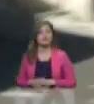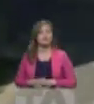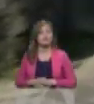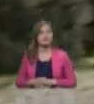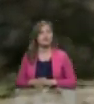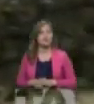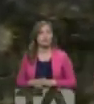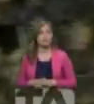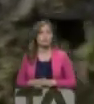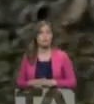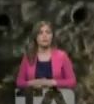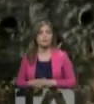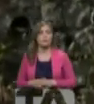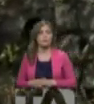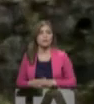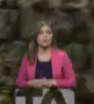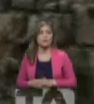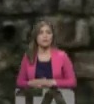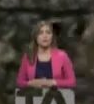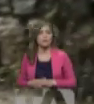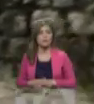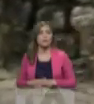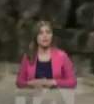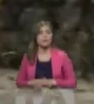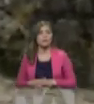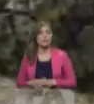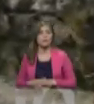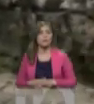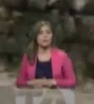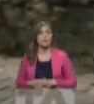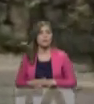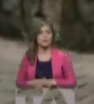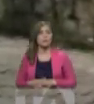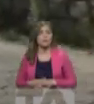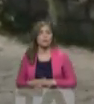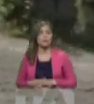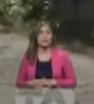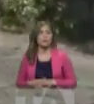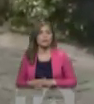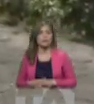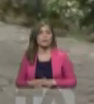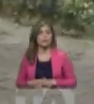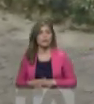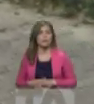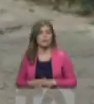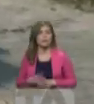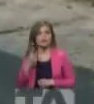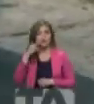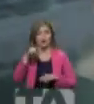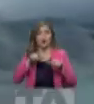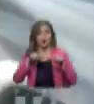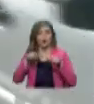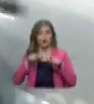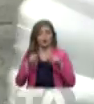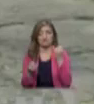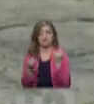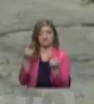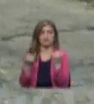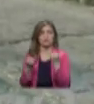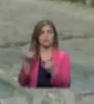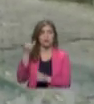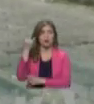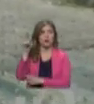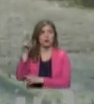arriba, donde la acera igualmente se corta e inmediatamente está solo maleza. Allí, en ese tramo donde hay los